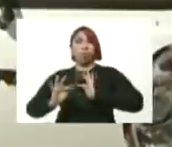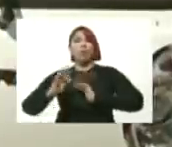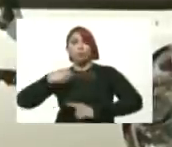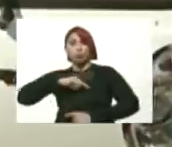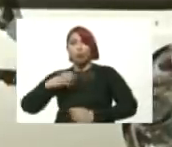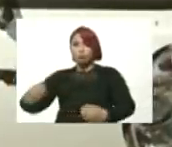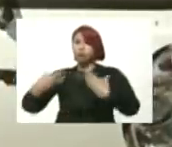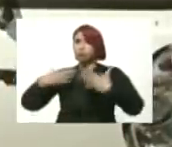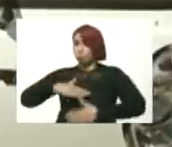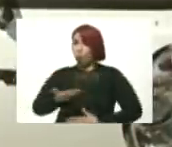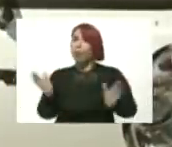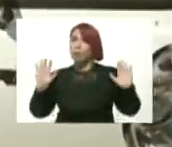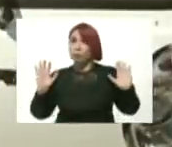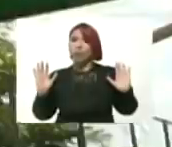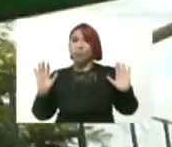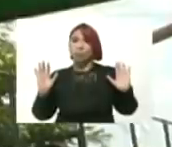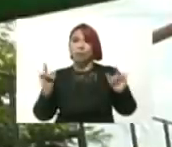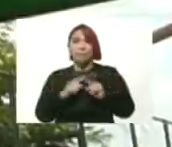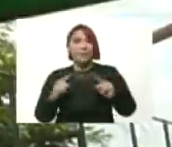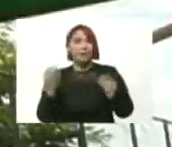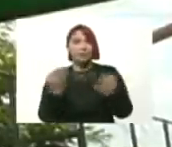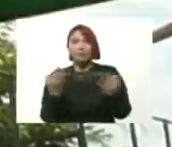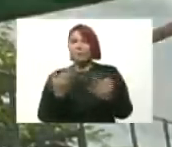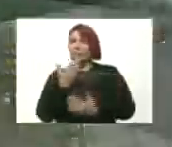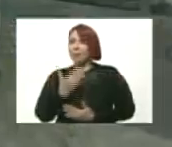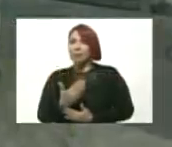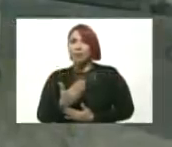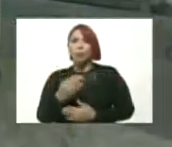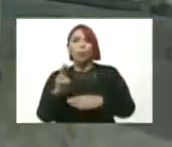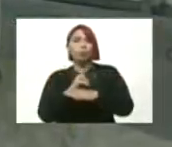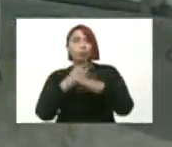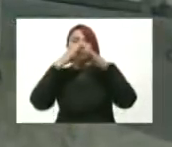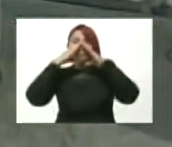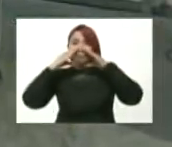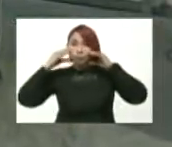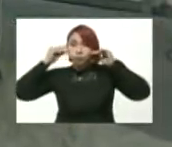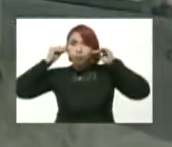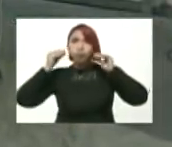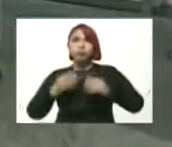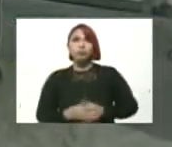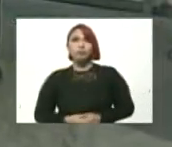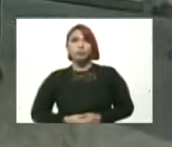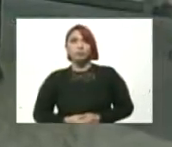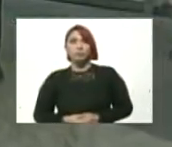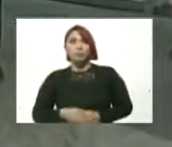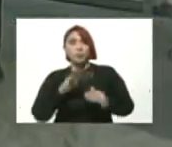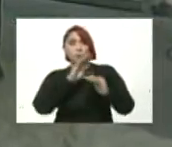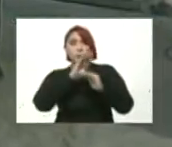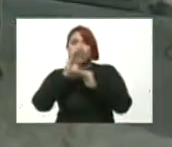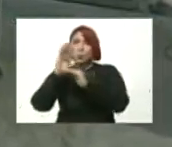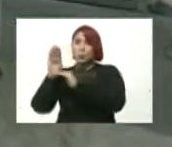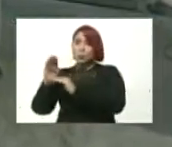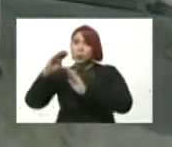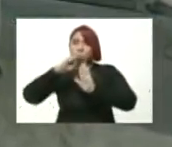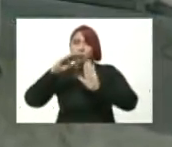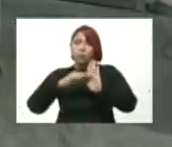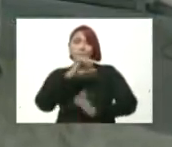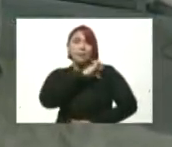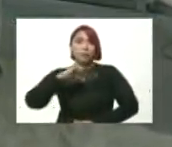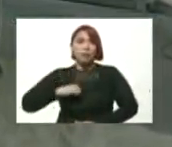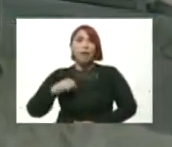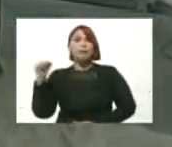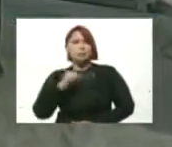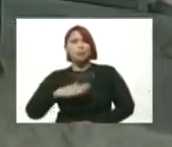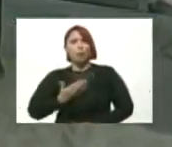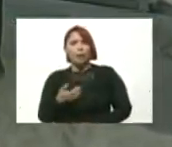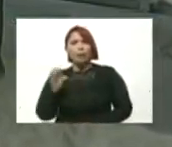contagiar por eso siempre pedimos el uso del tapabocas y las medidas preventivas personales pero si puede